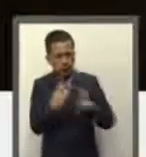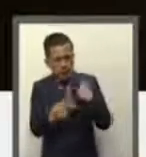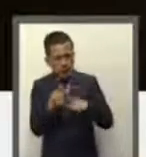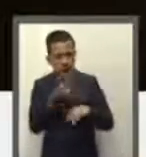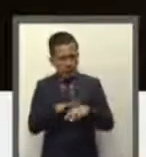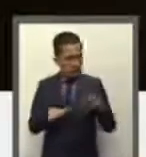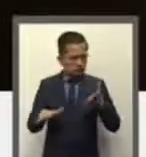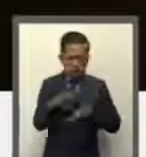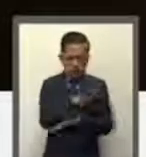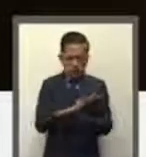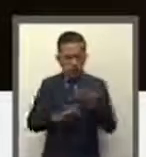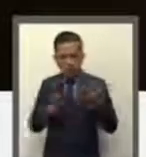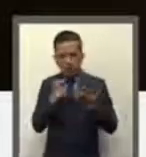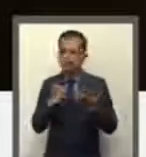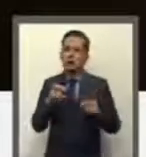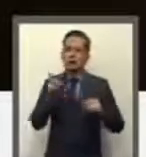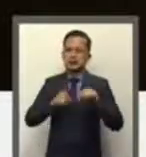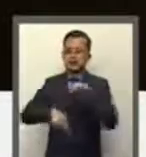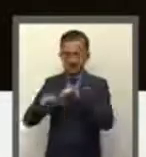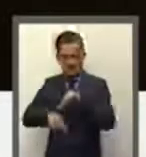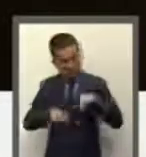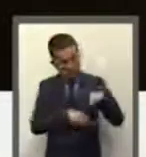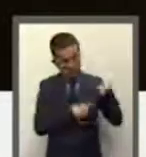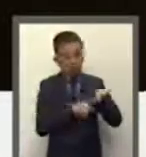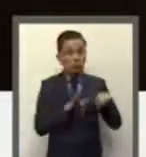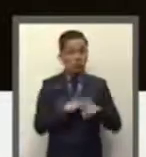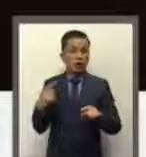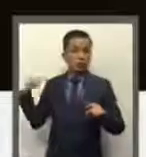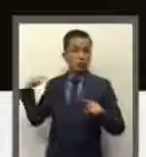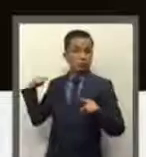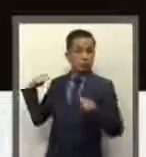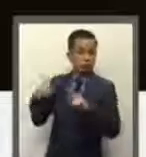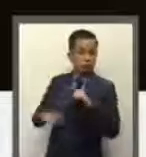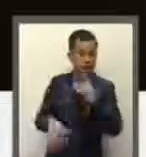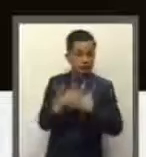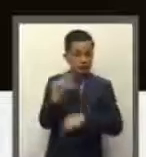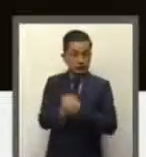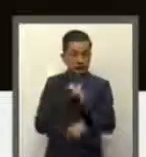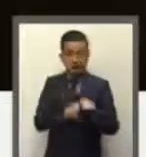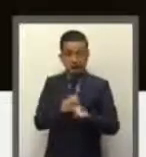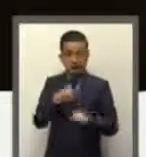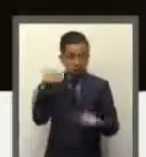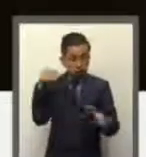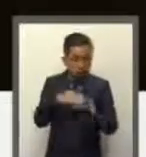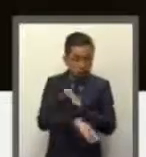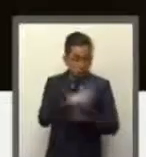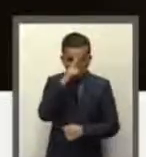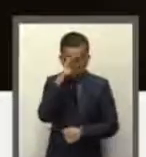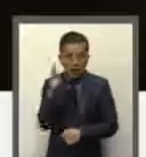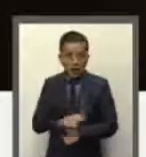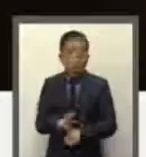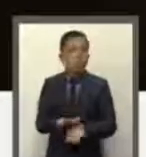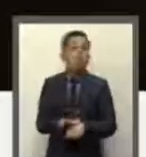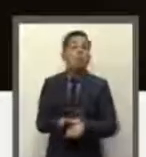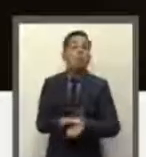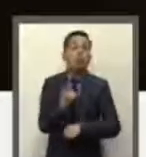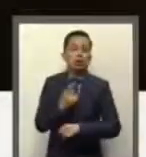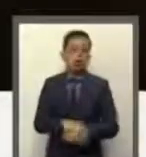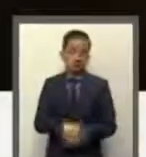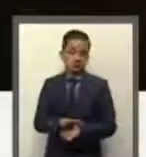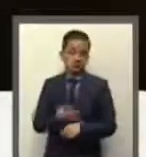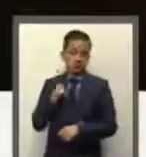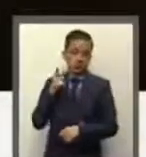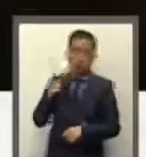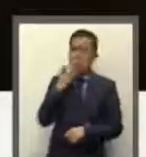en la que se ha sumergido el país en los últimos 15 años como consecuencia de la voracidad, la